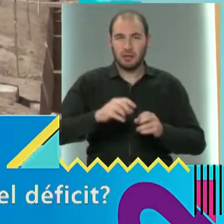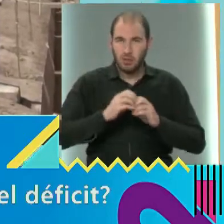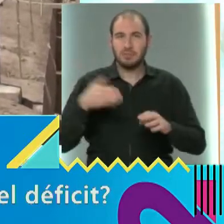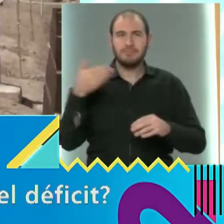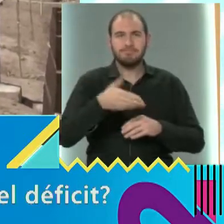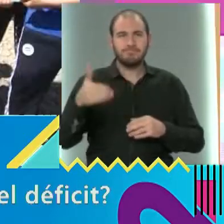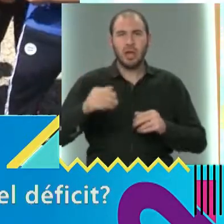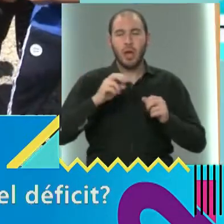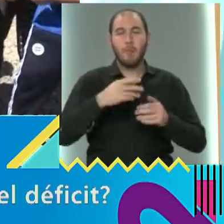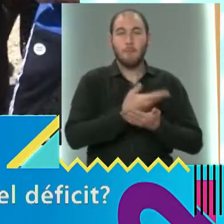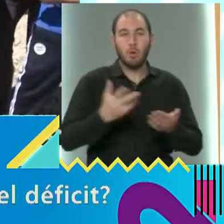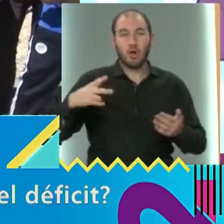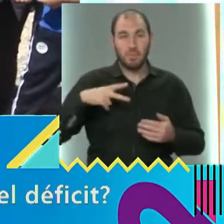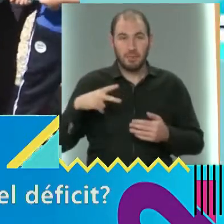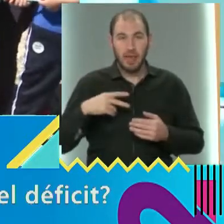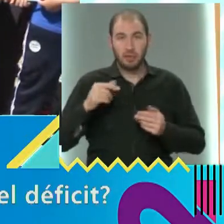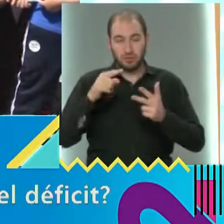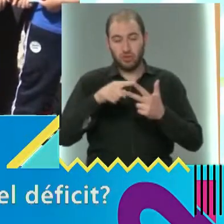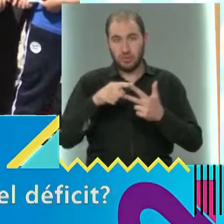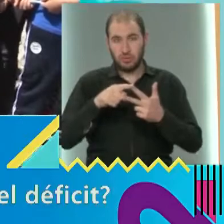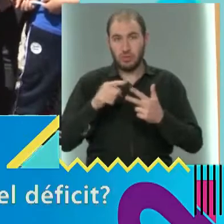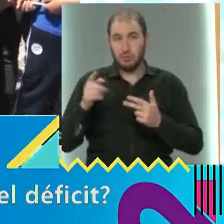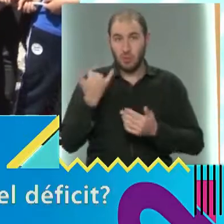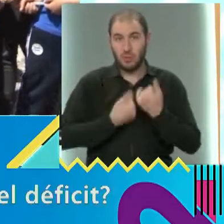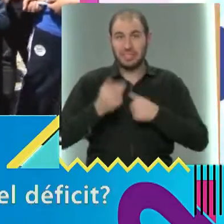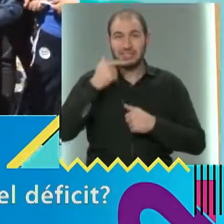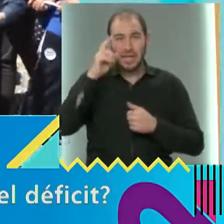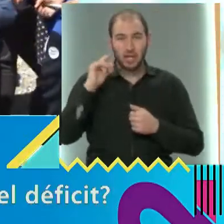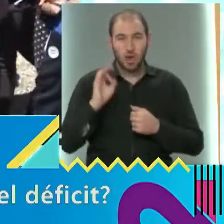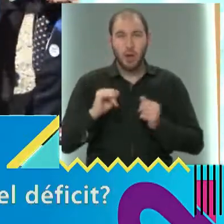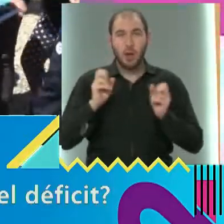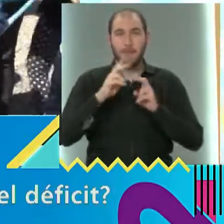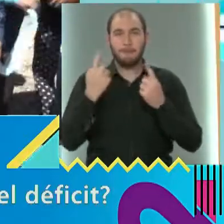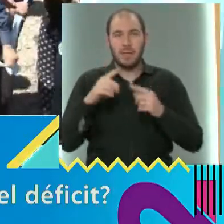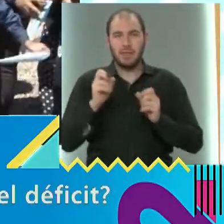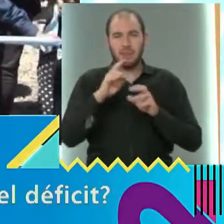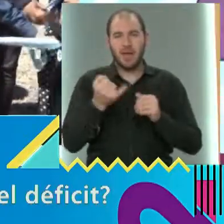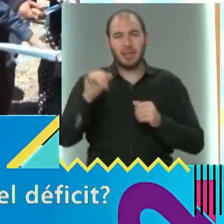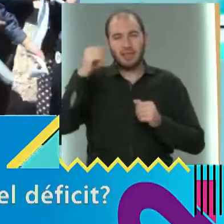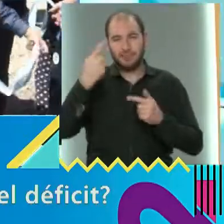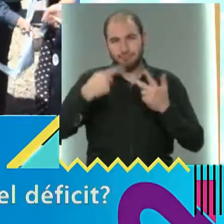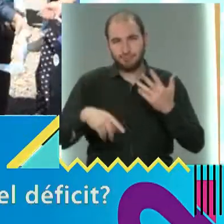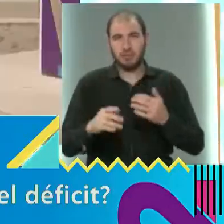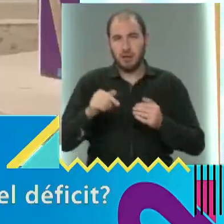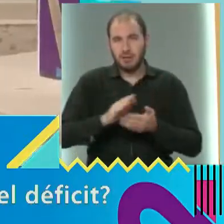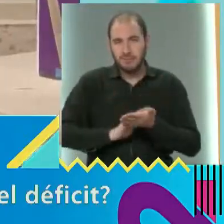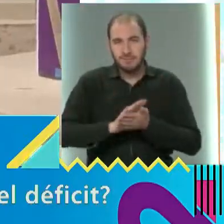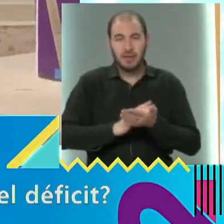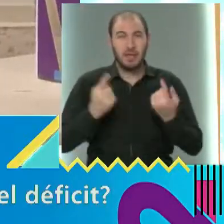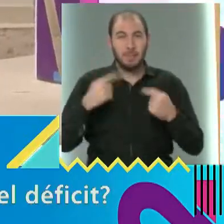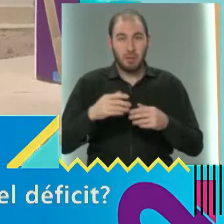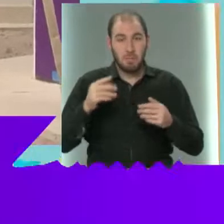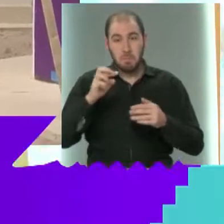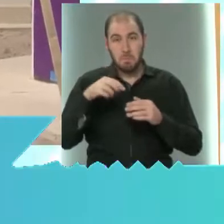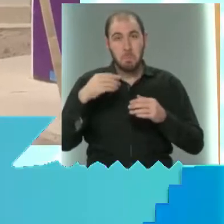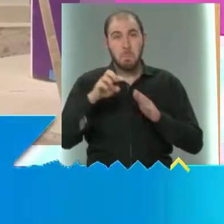participar en lo público-privado que es la línea 2. Bueno, bien decía Sergio, pero el tema de las tasas, en fin, es lo que está dando vuelta, pero la iniciativa es